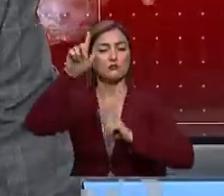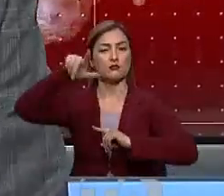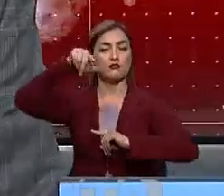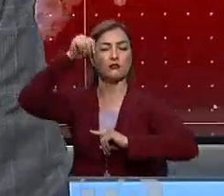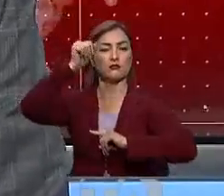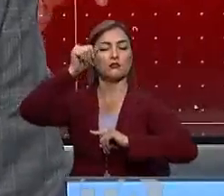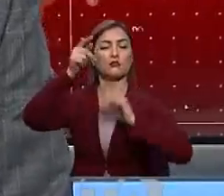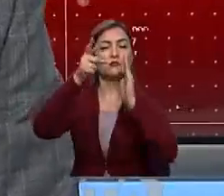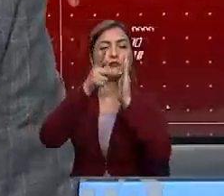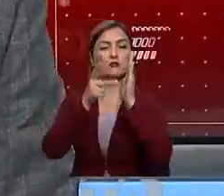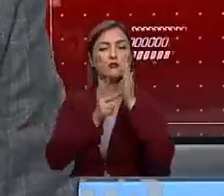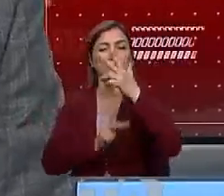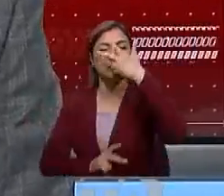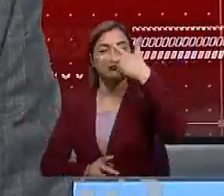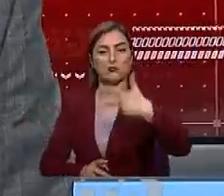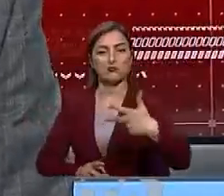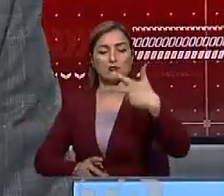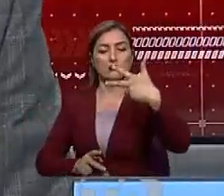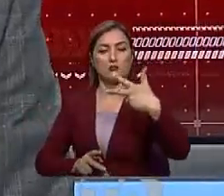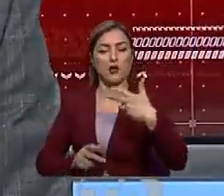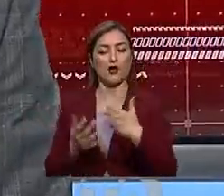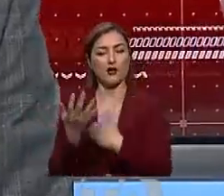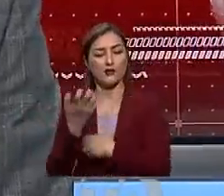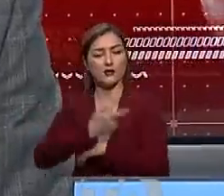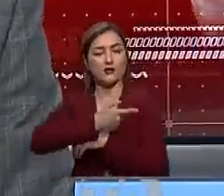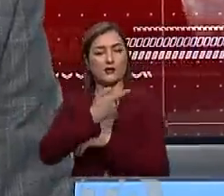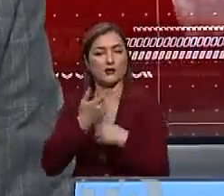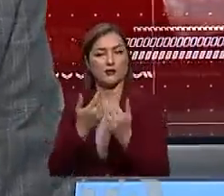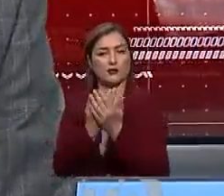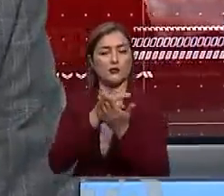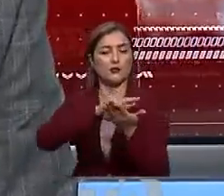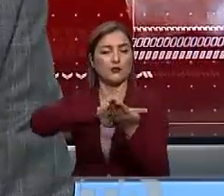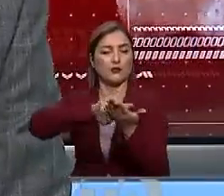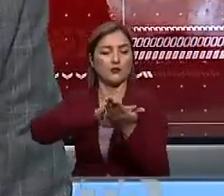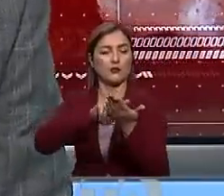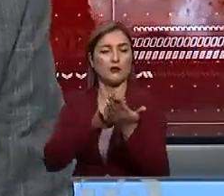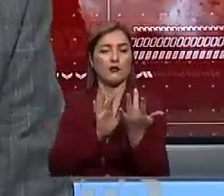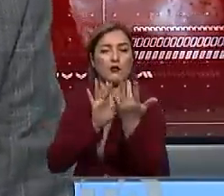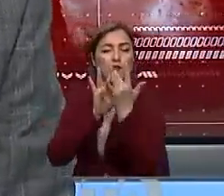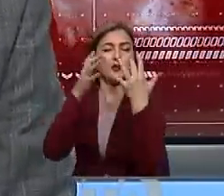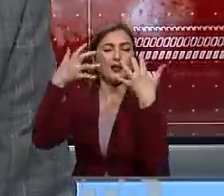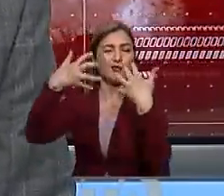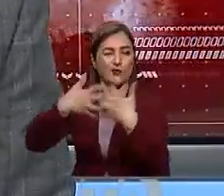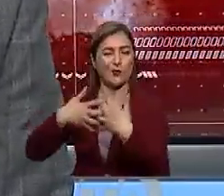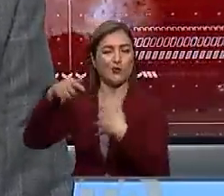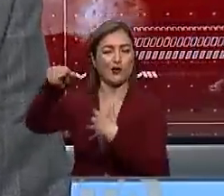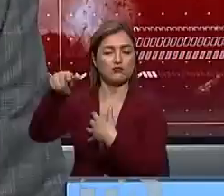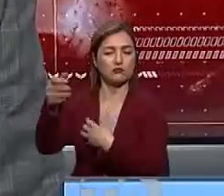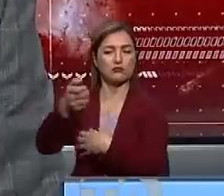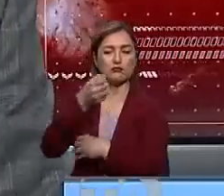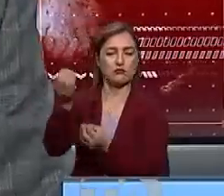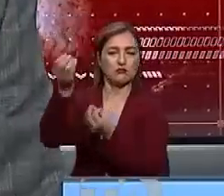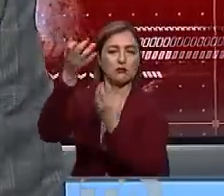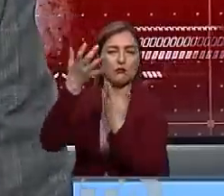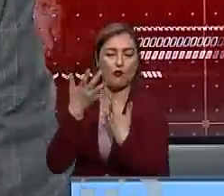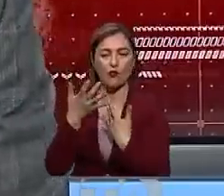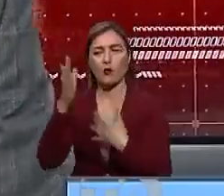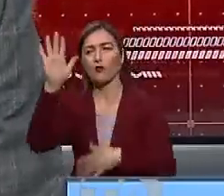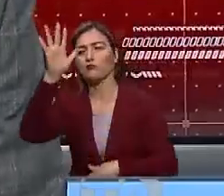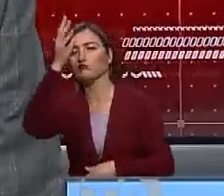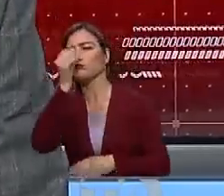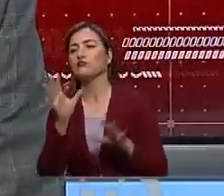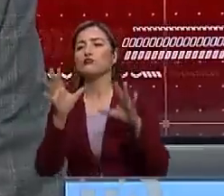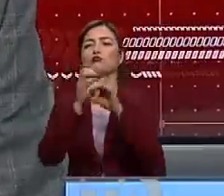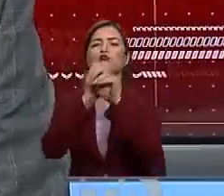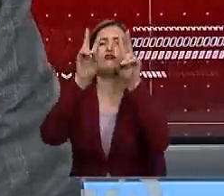nueva reunión. Vamos con Freddy Paredes hasta el Palacio de Gobierno para conocer los detalles de lo que pasó hoy. Hola Freddy, buenas noches. Cuéntanos, ¿cuáles